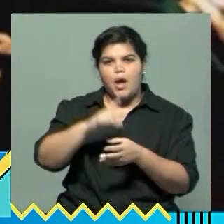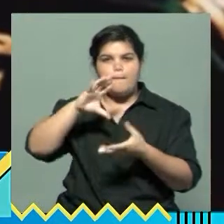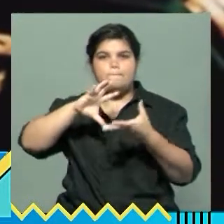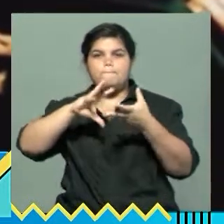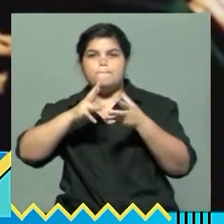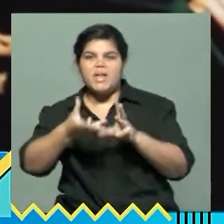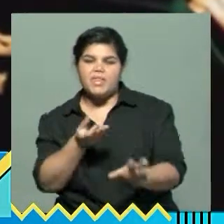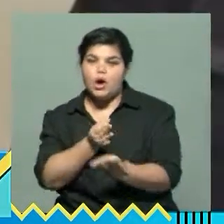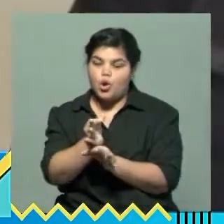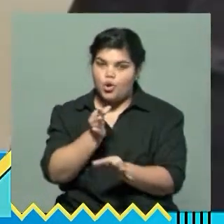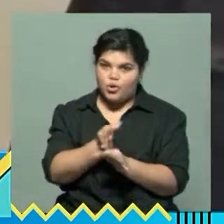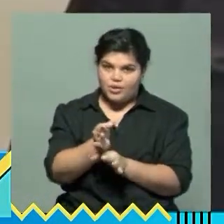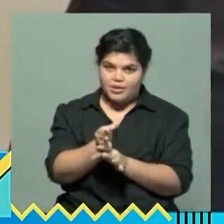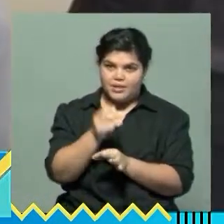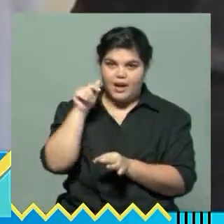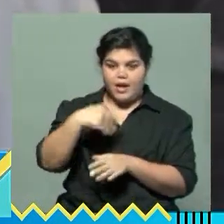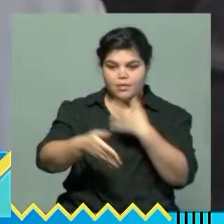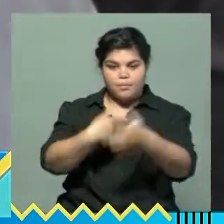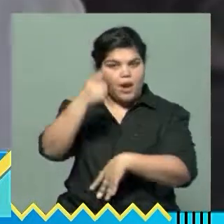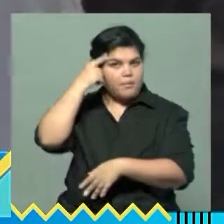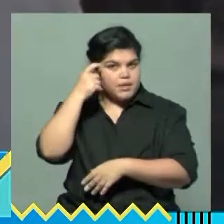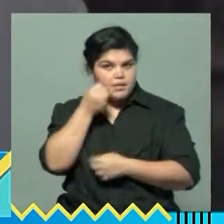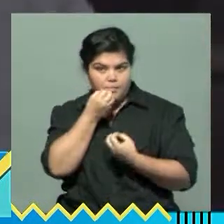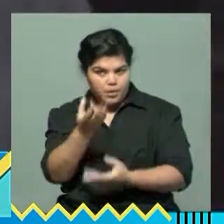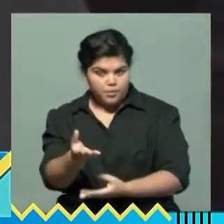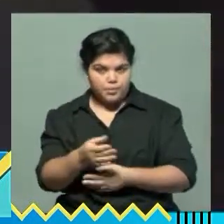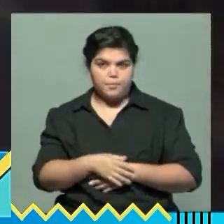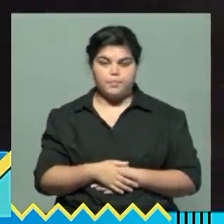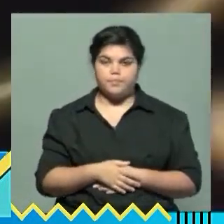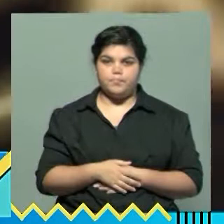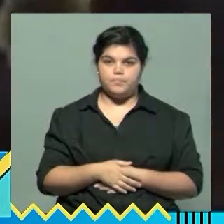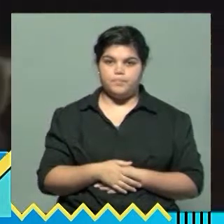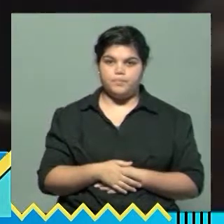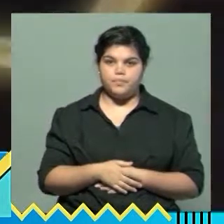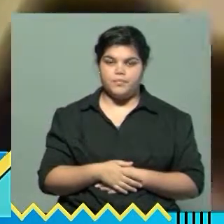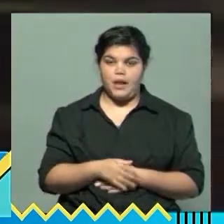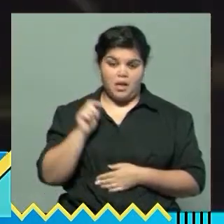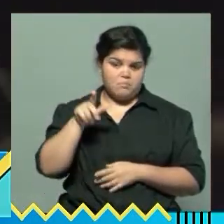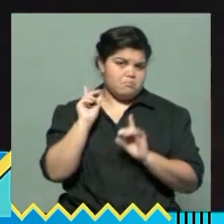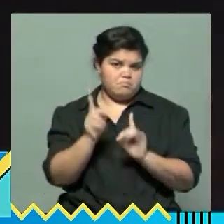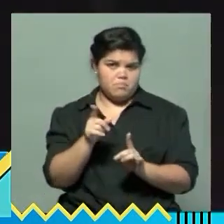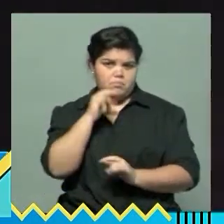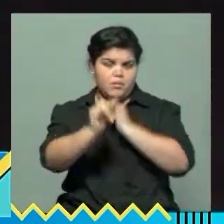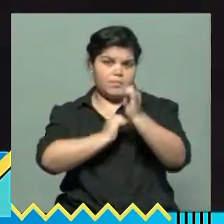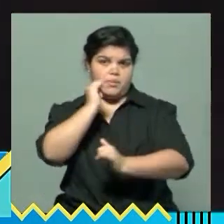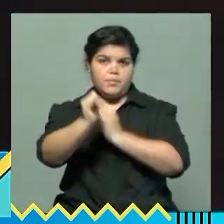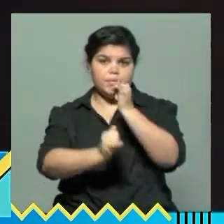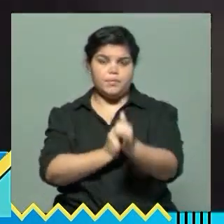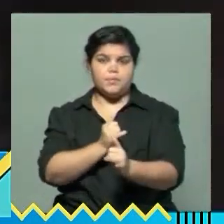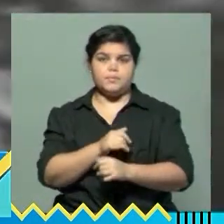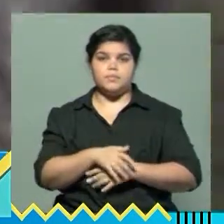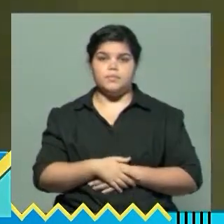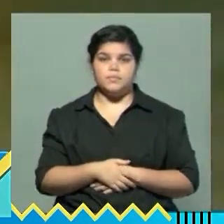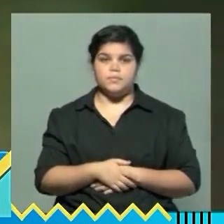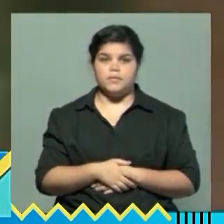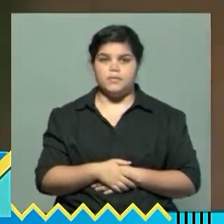docente podrían redundar en mejores aprendizajes. En ese sentido, digamos, hay muchos hallazgos